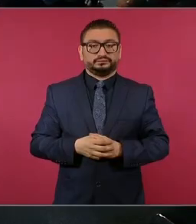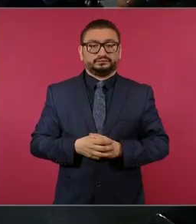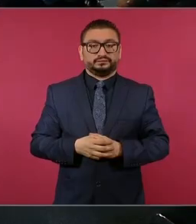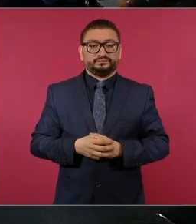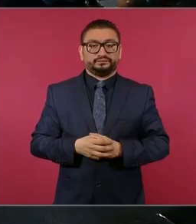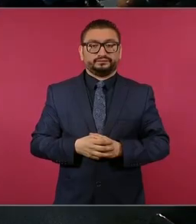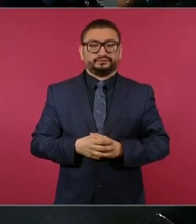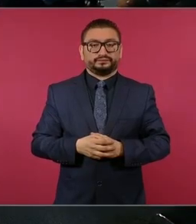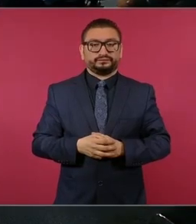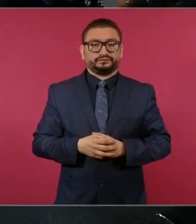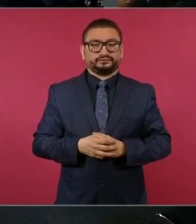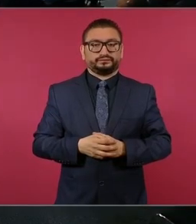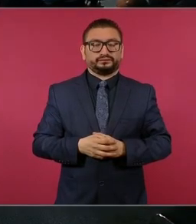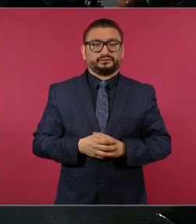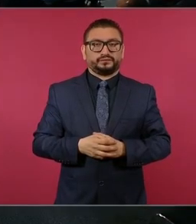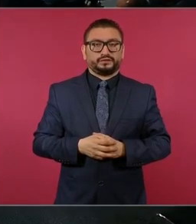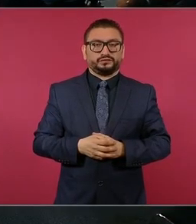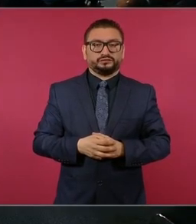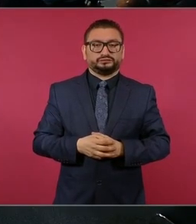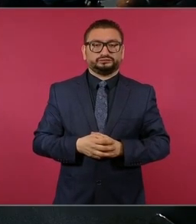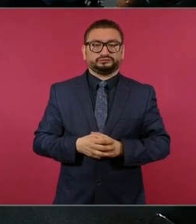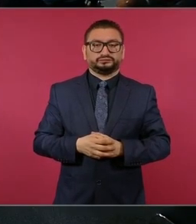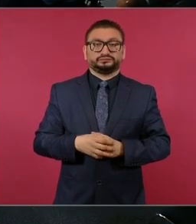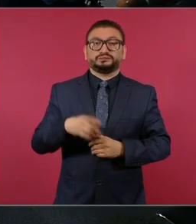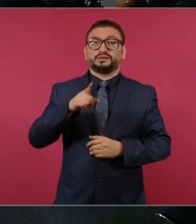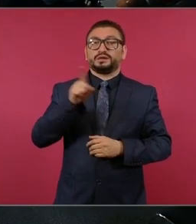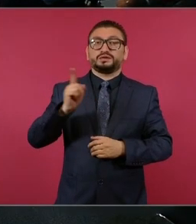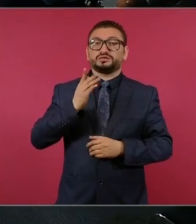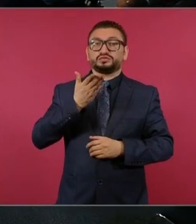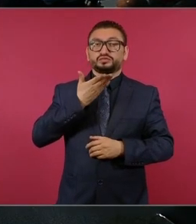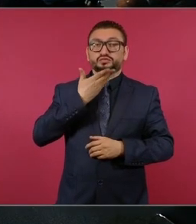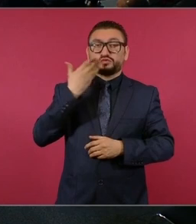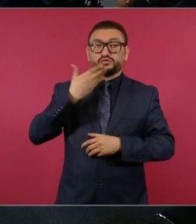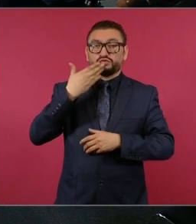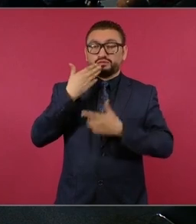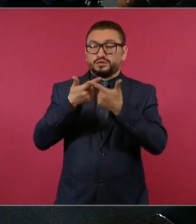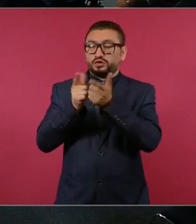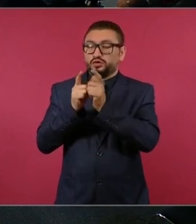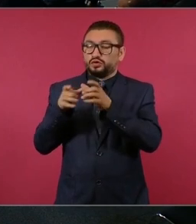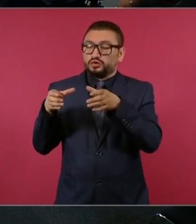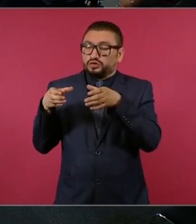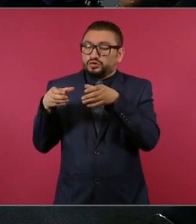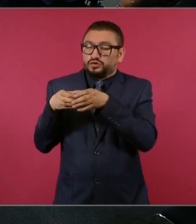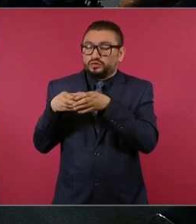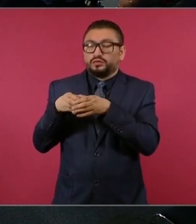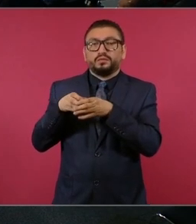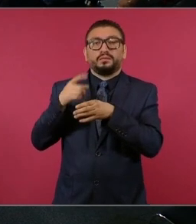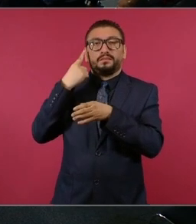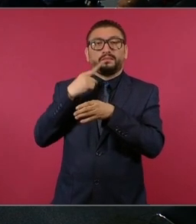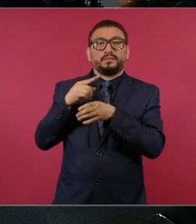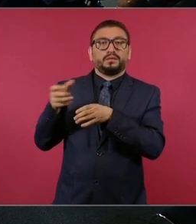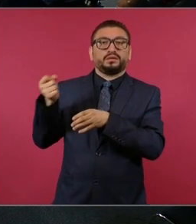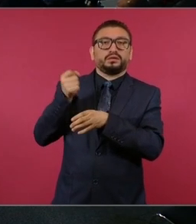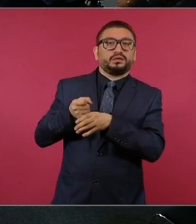son partidarios de la oligarquía, no de la democracia.